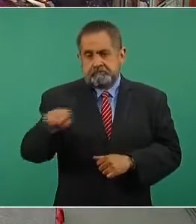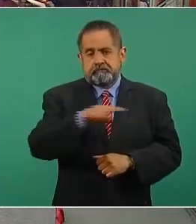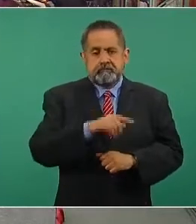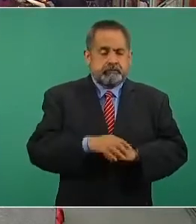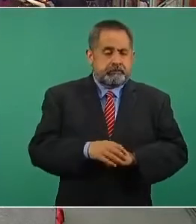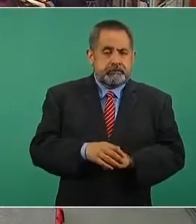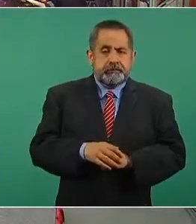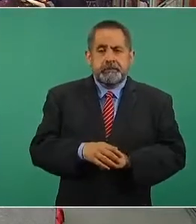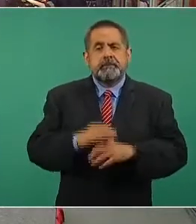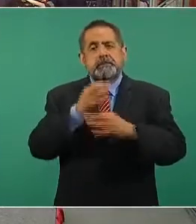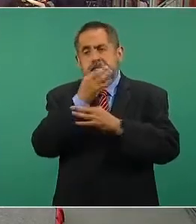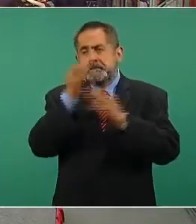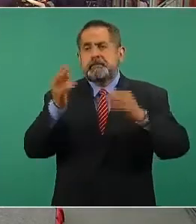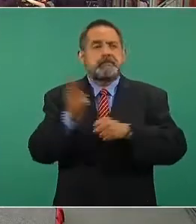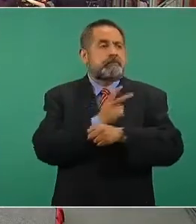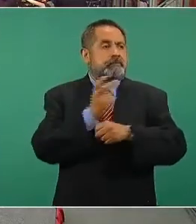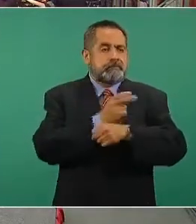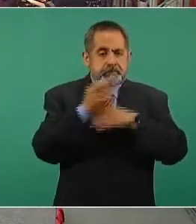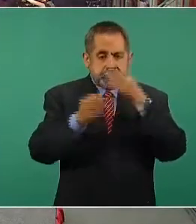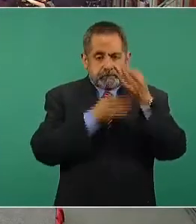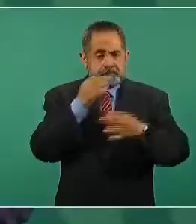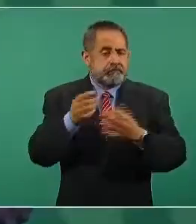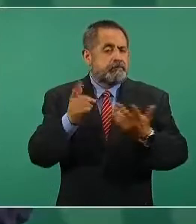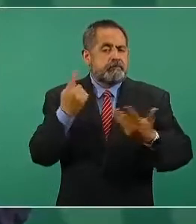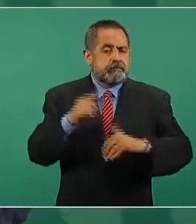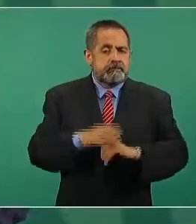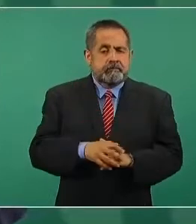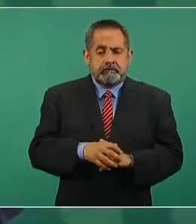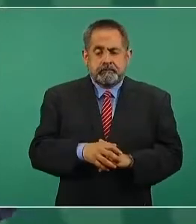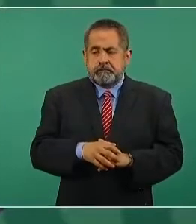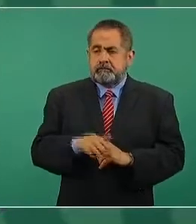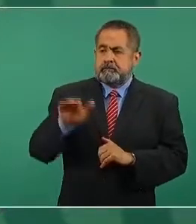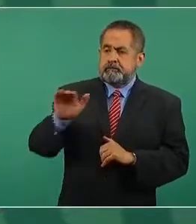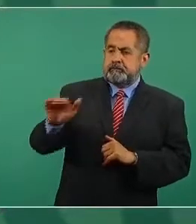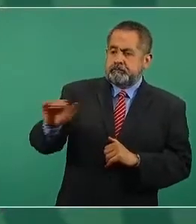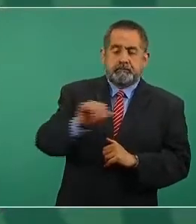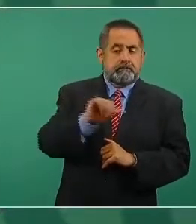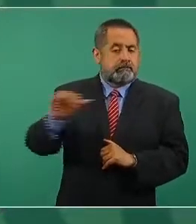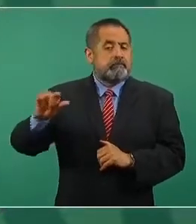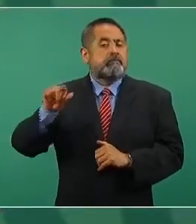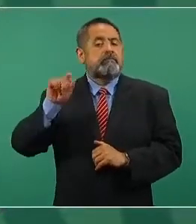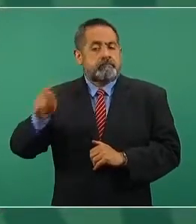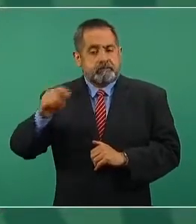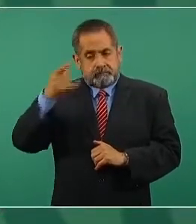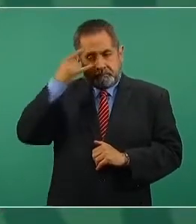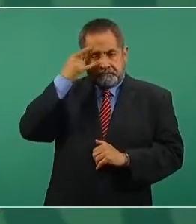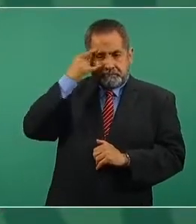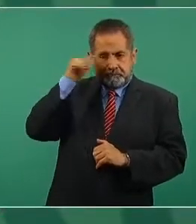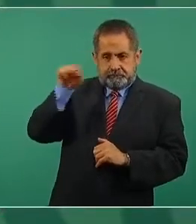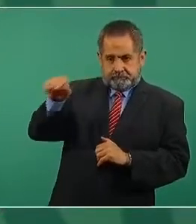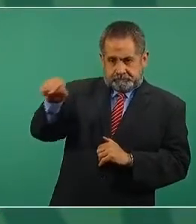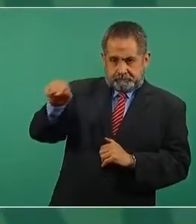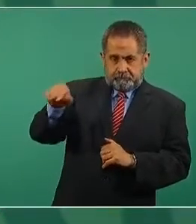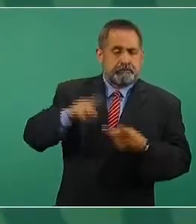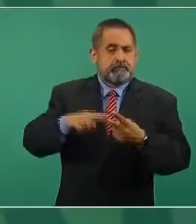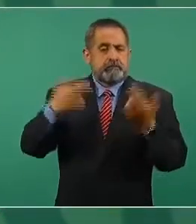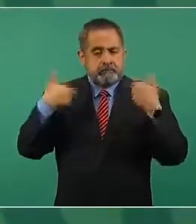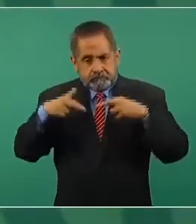la convocatoria a las autoridades de Campeche, a